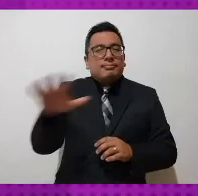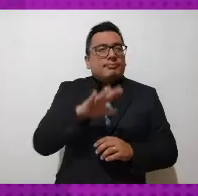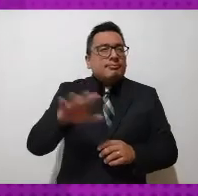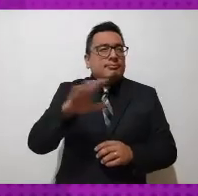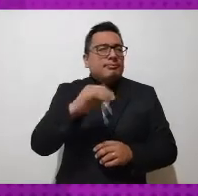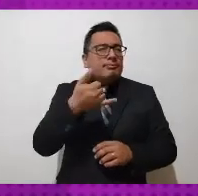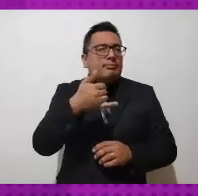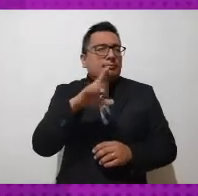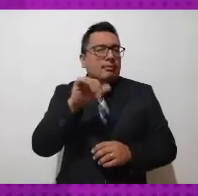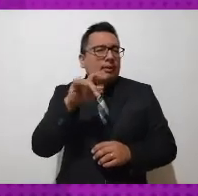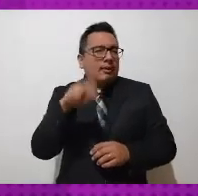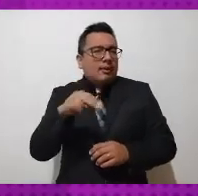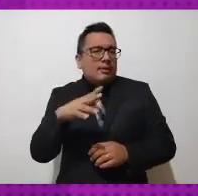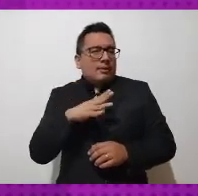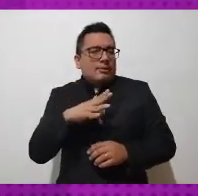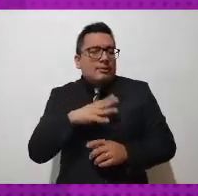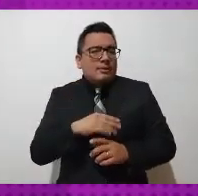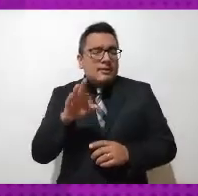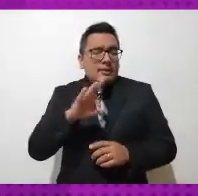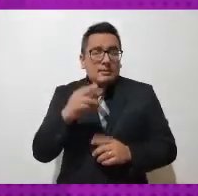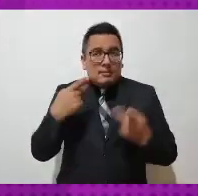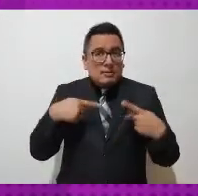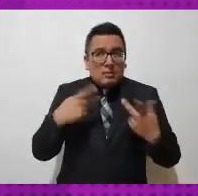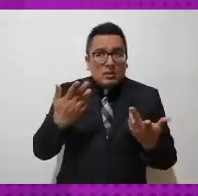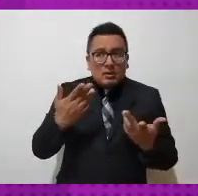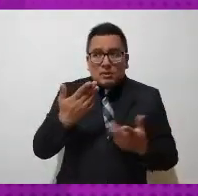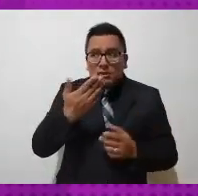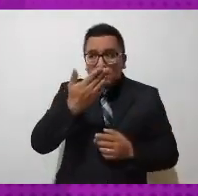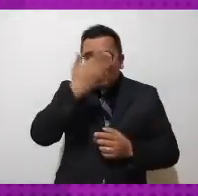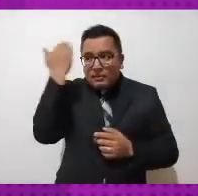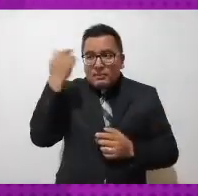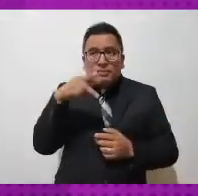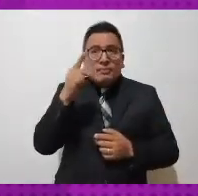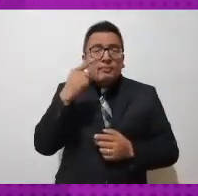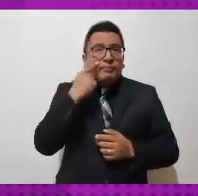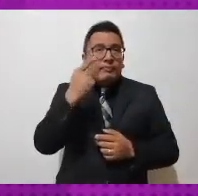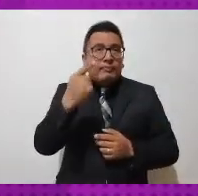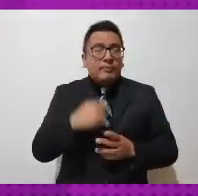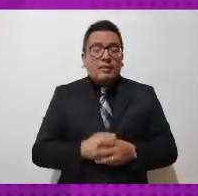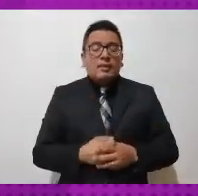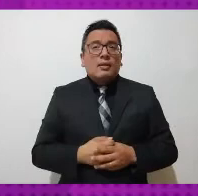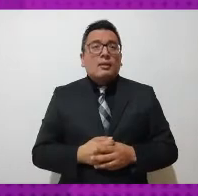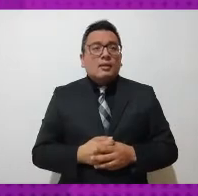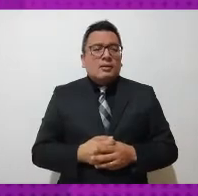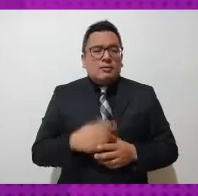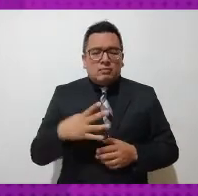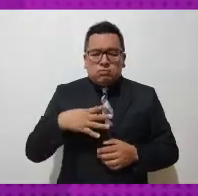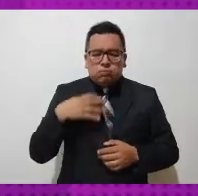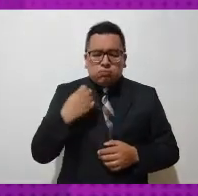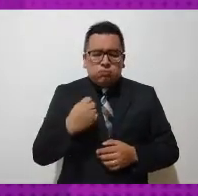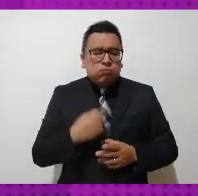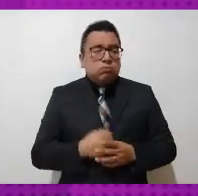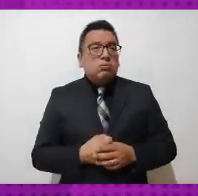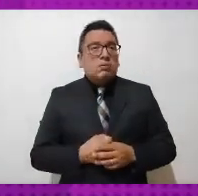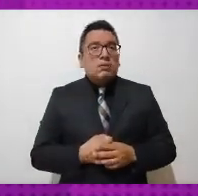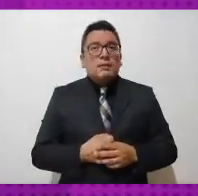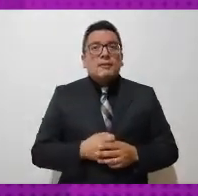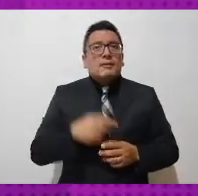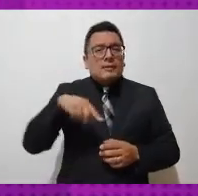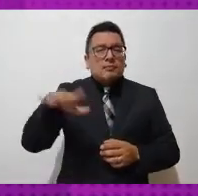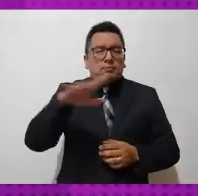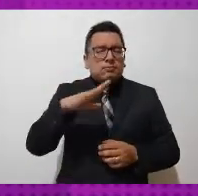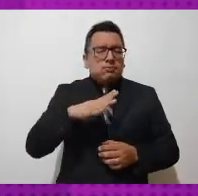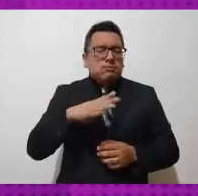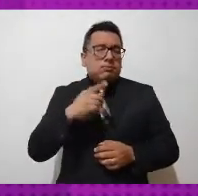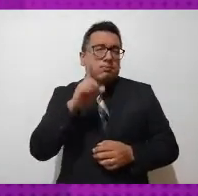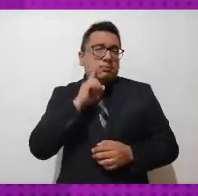no sé si esta parte de la historia sea muy conocida, pero dentro de la lucha del sufragio femenino, a dos mujeres